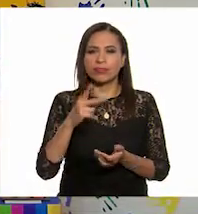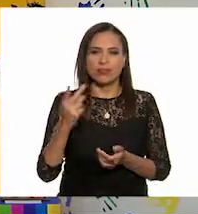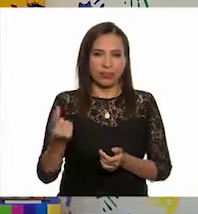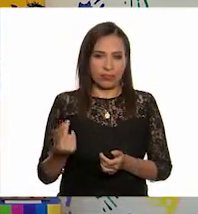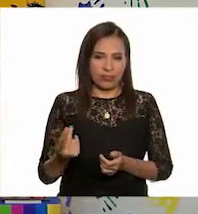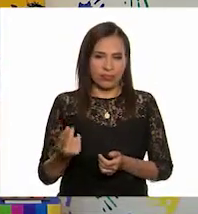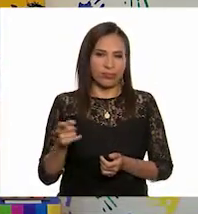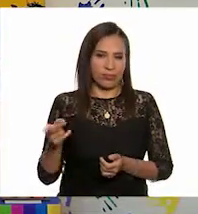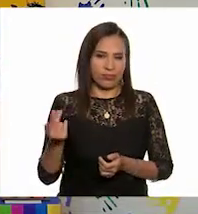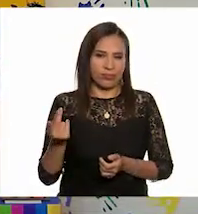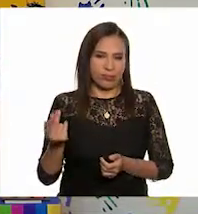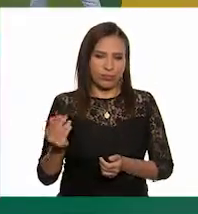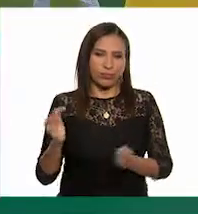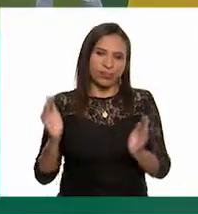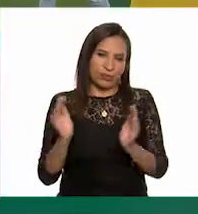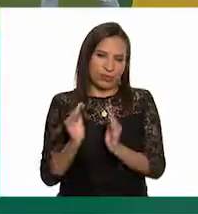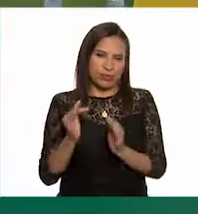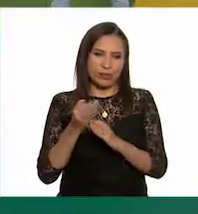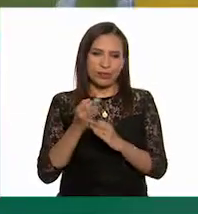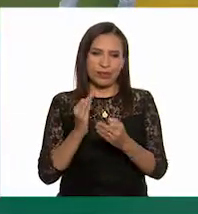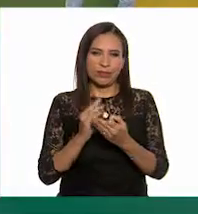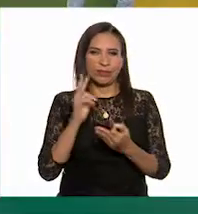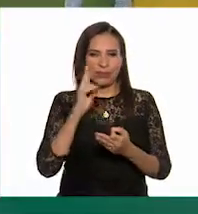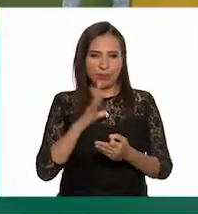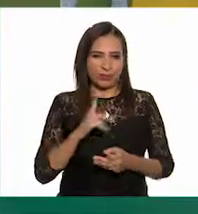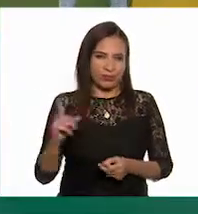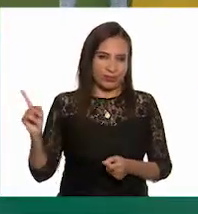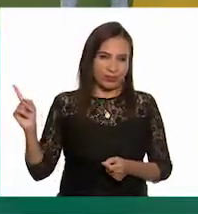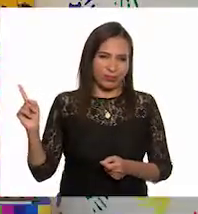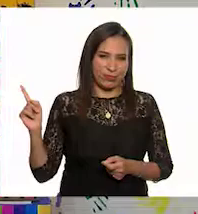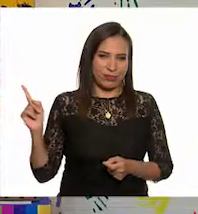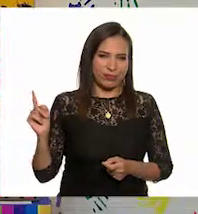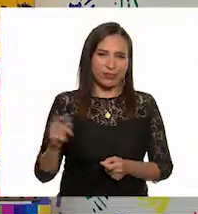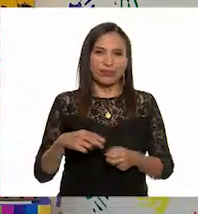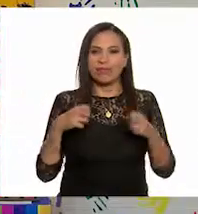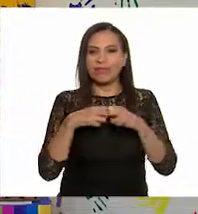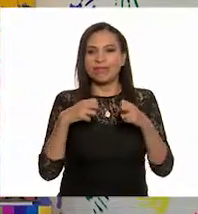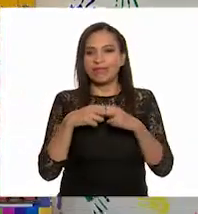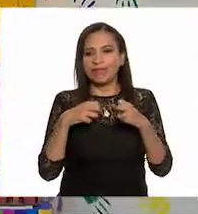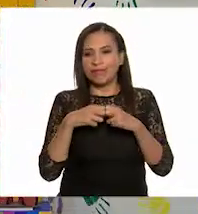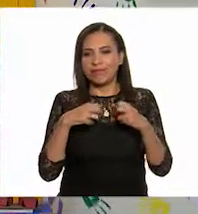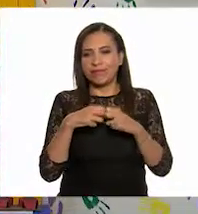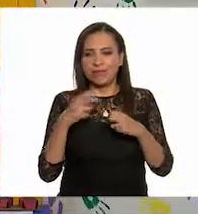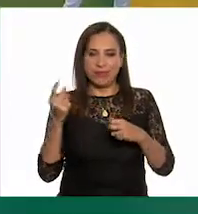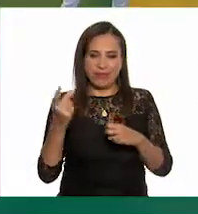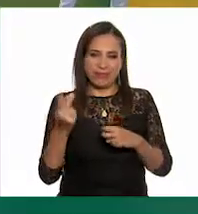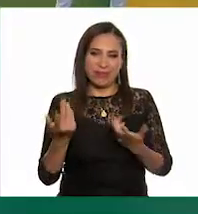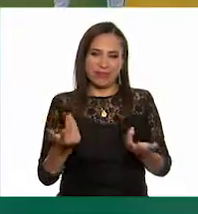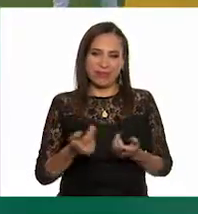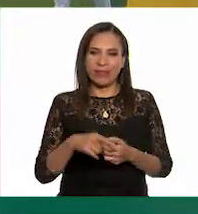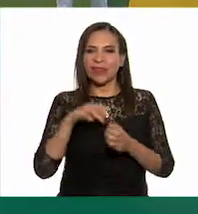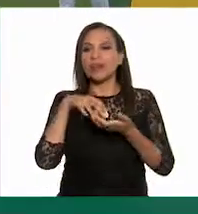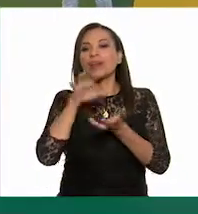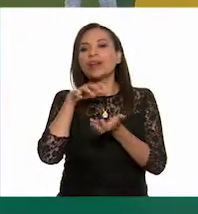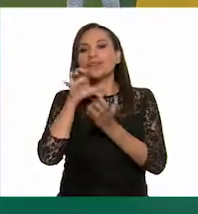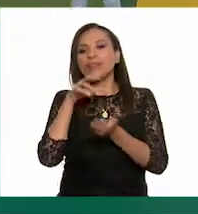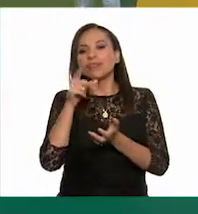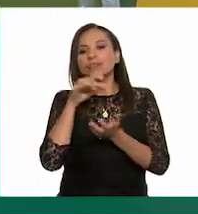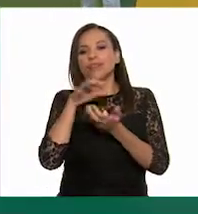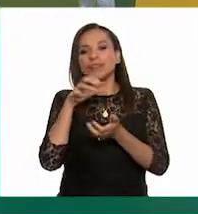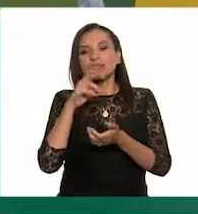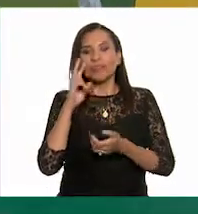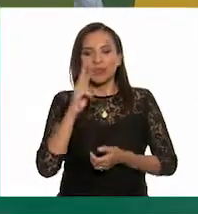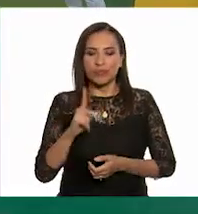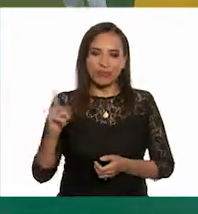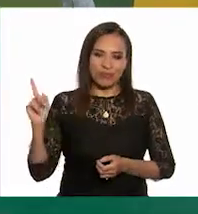mascota. Un perrito muy simpático. Pero un poco nervioso. ¡Ladraba y ladraba! ¡A ver, todos